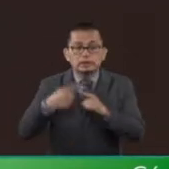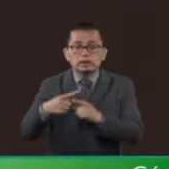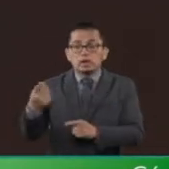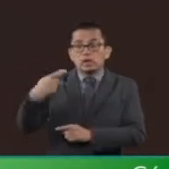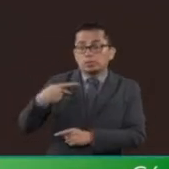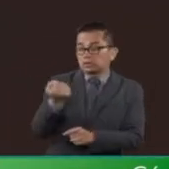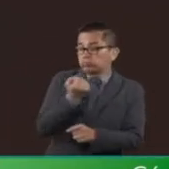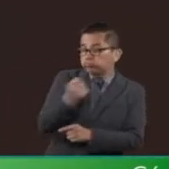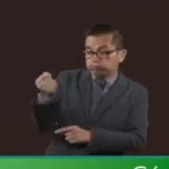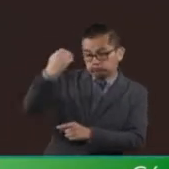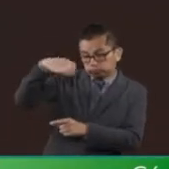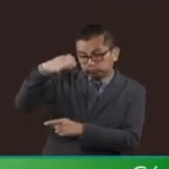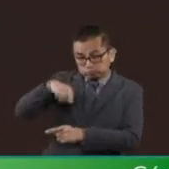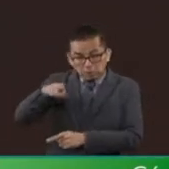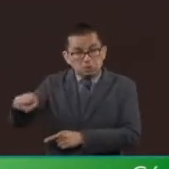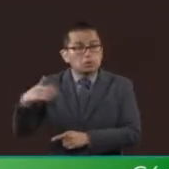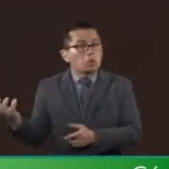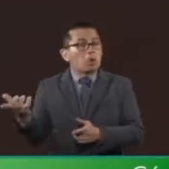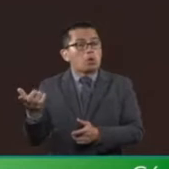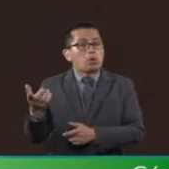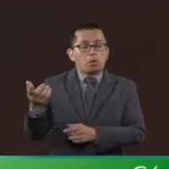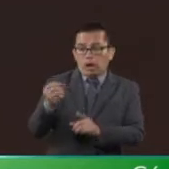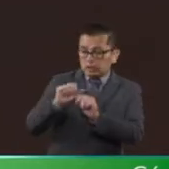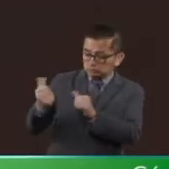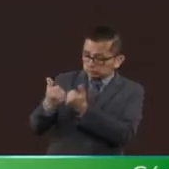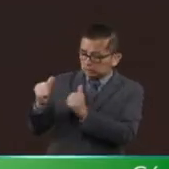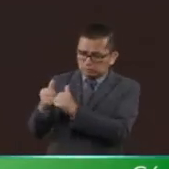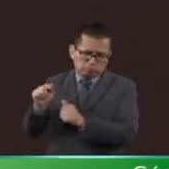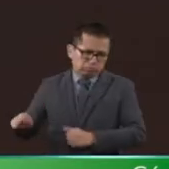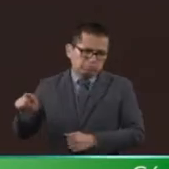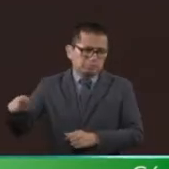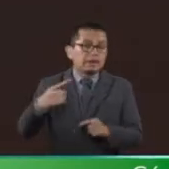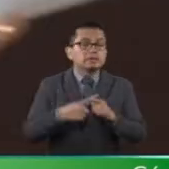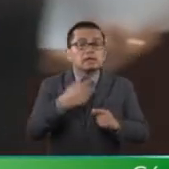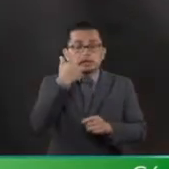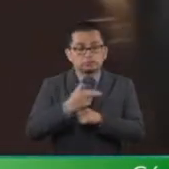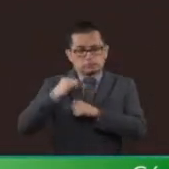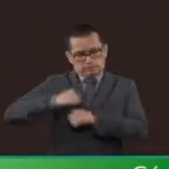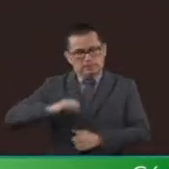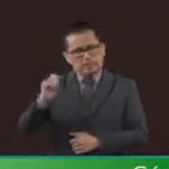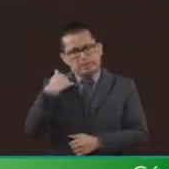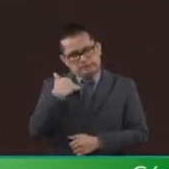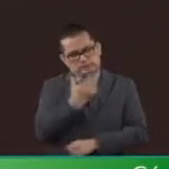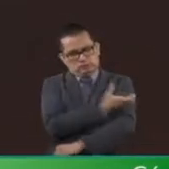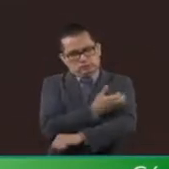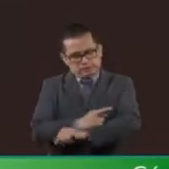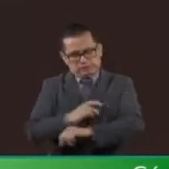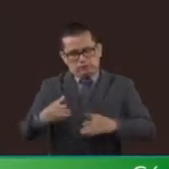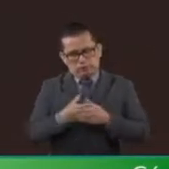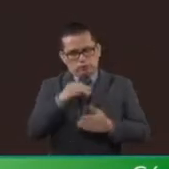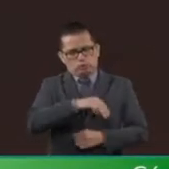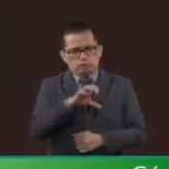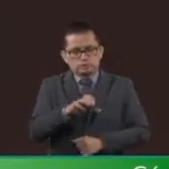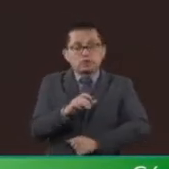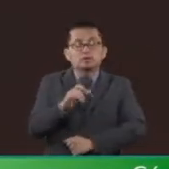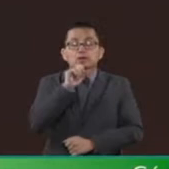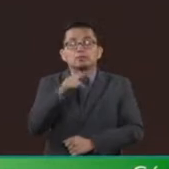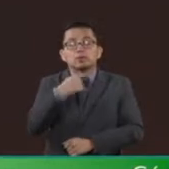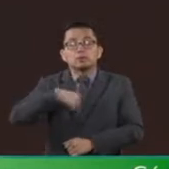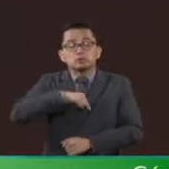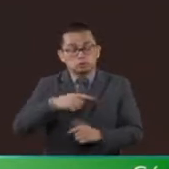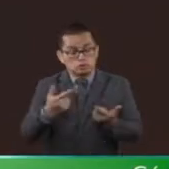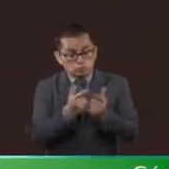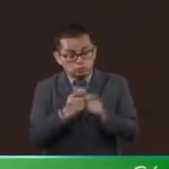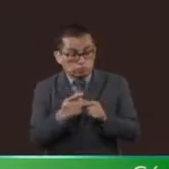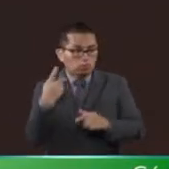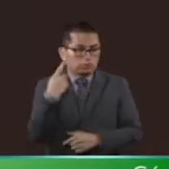mano de mi compañero el excoordinador de la bancada naranja, el diputado Braulio López Ochoa, diputados y senadores de Movimiento Ciudadano, del